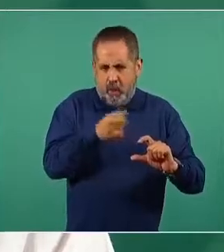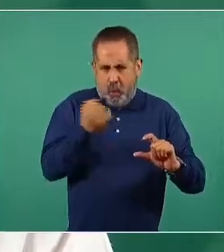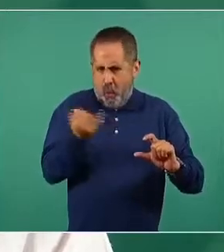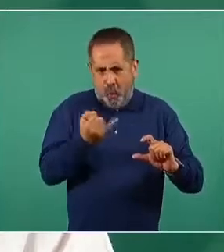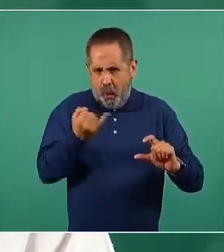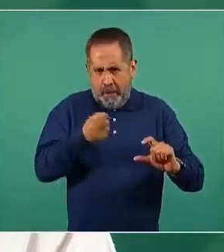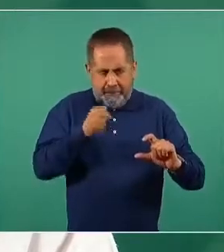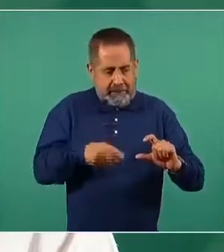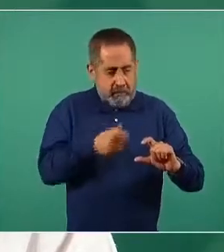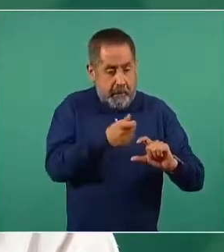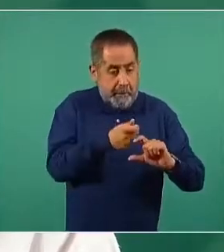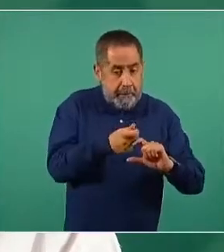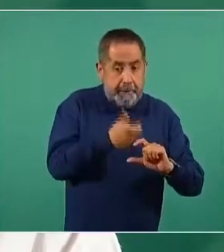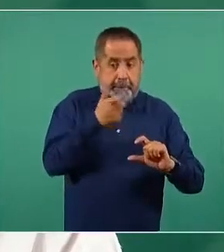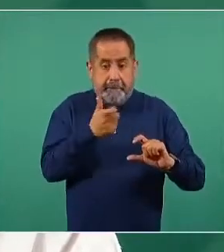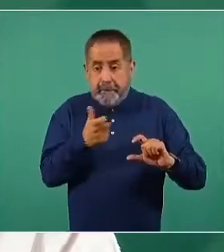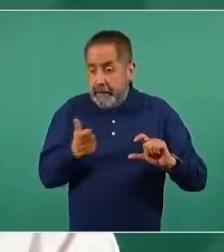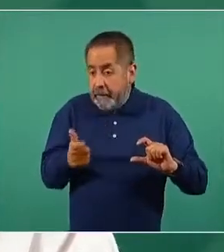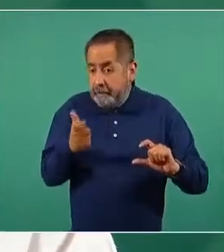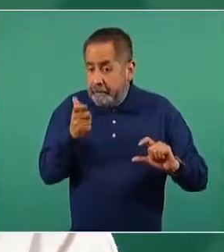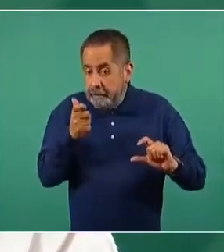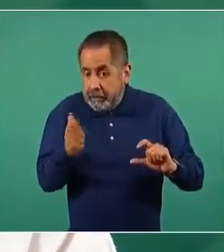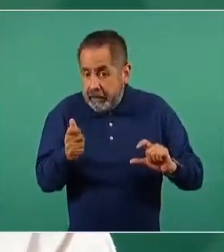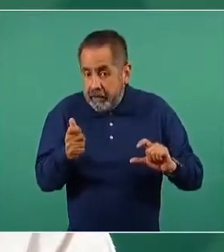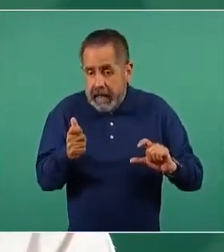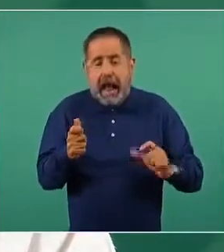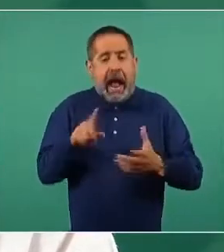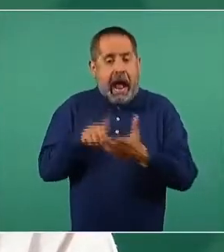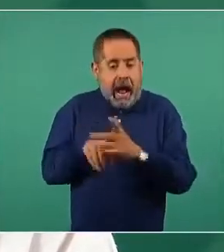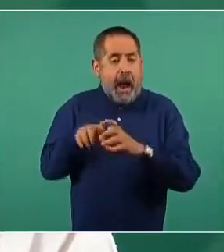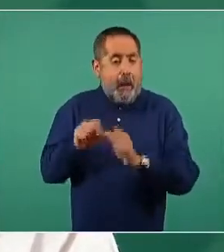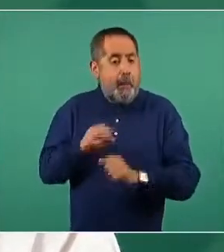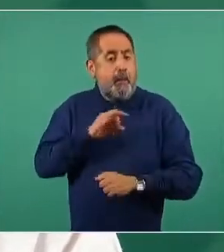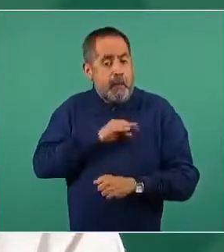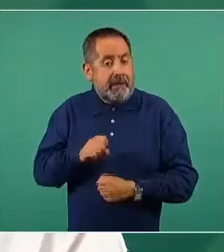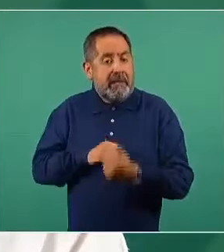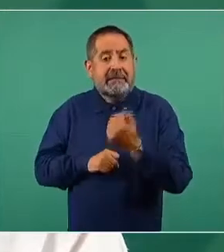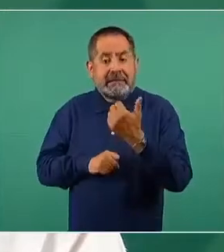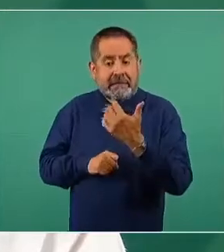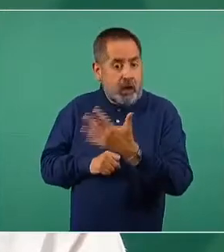la sustancia activa que hay en cada una de las dosis que se aplican.